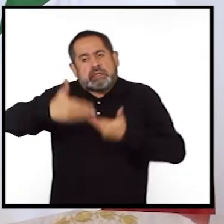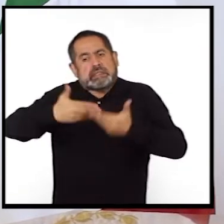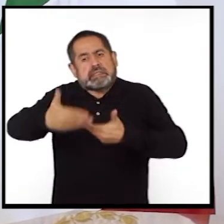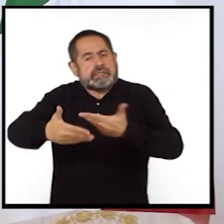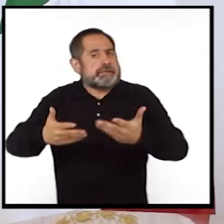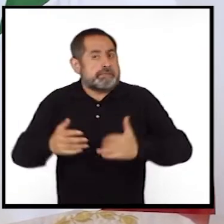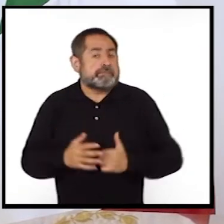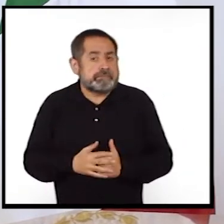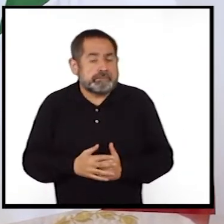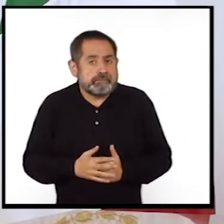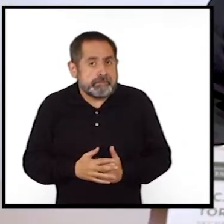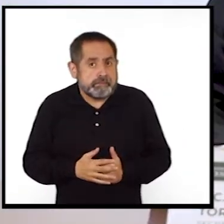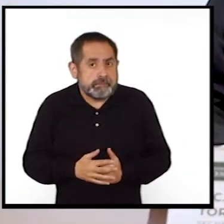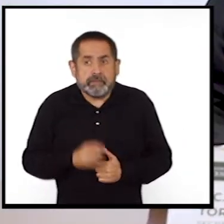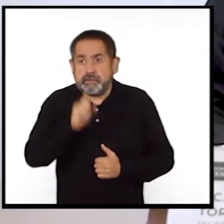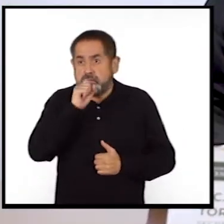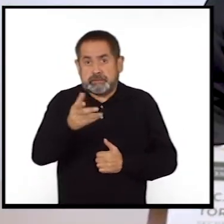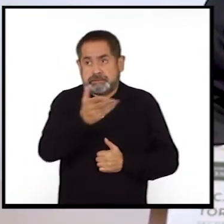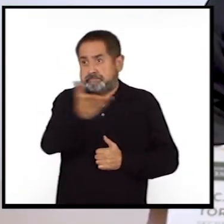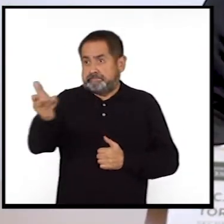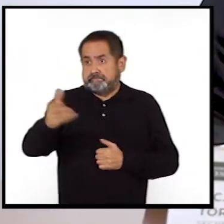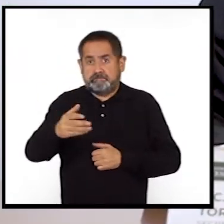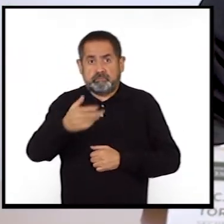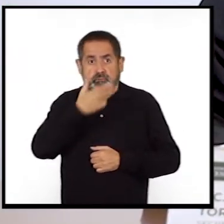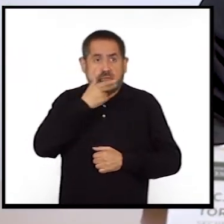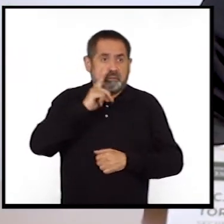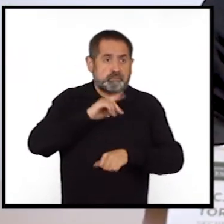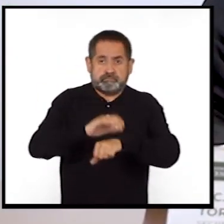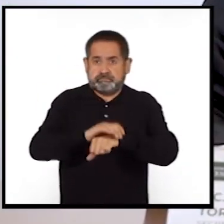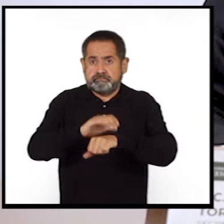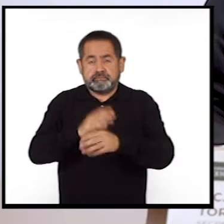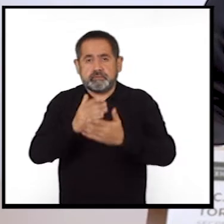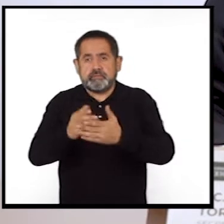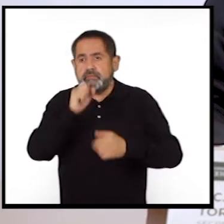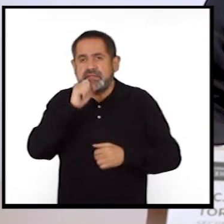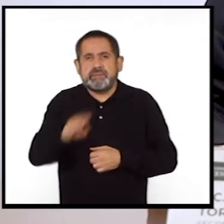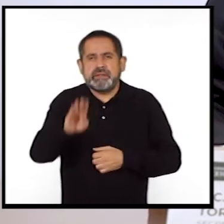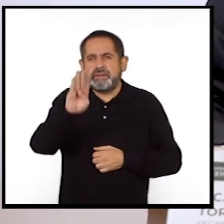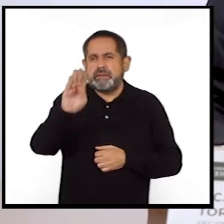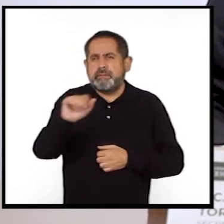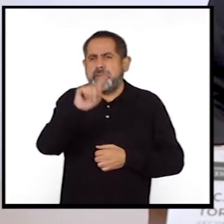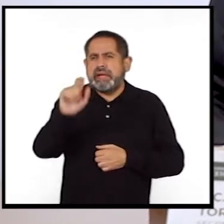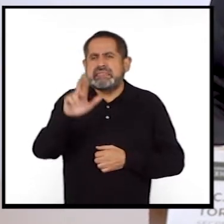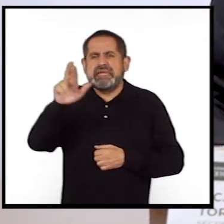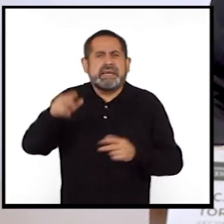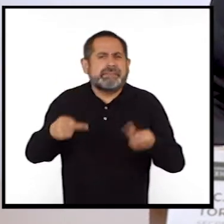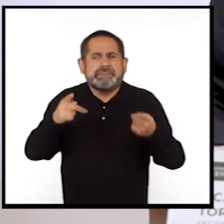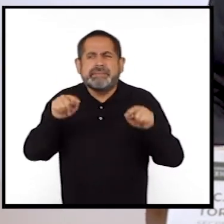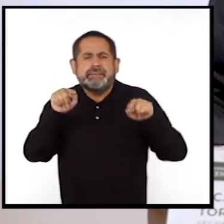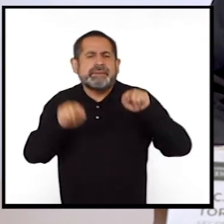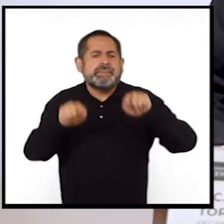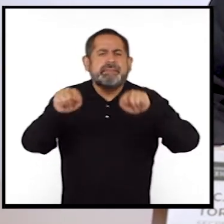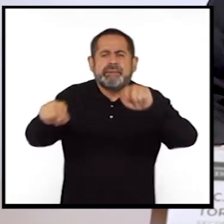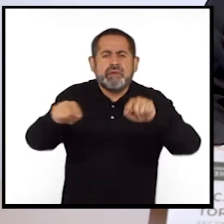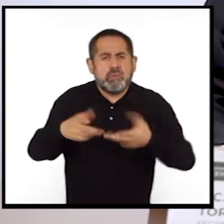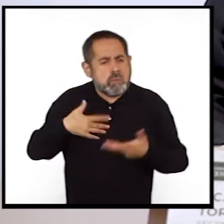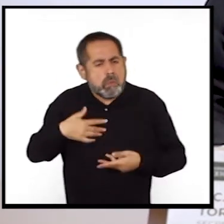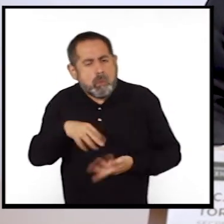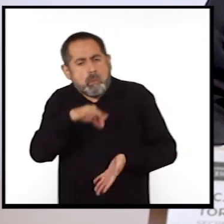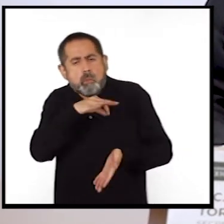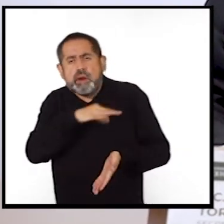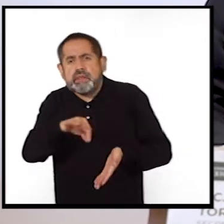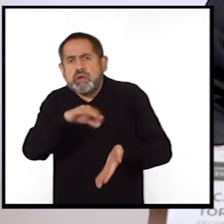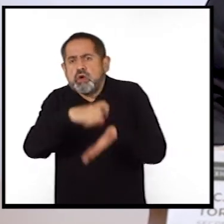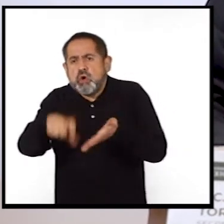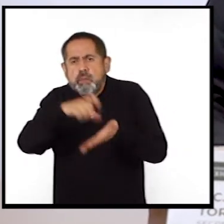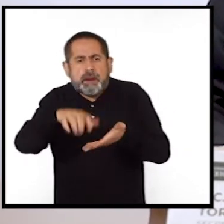turísticas, entre otras. Pero también, amigos y amigas, habrá un bazar artesanal donde